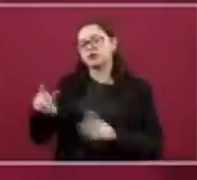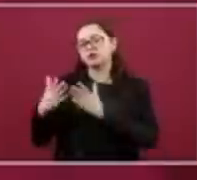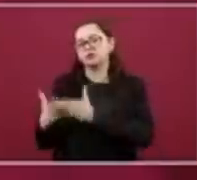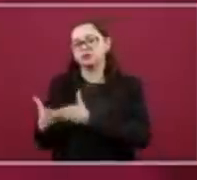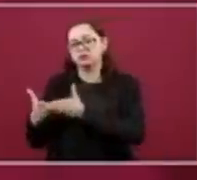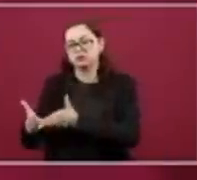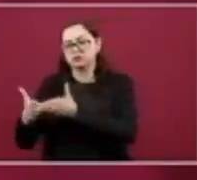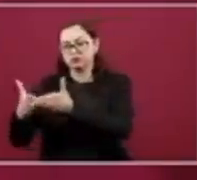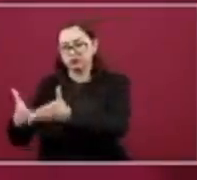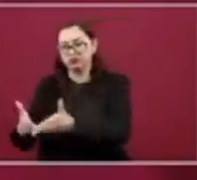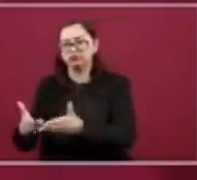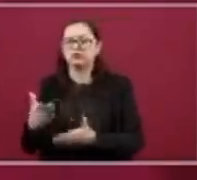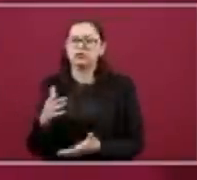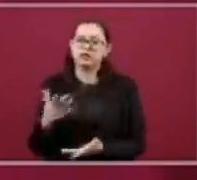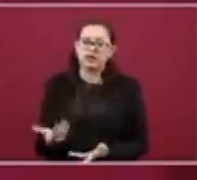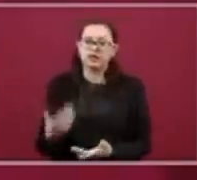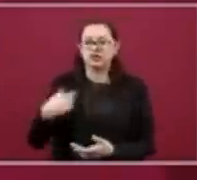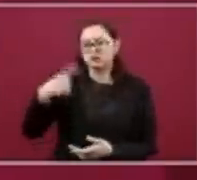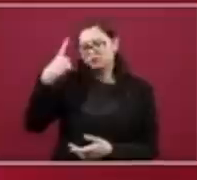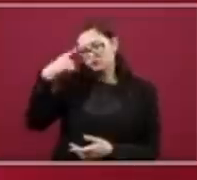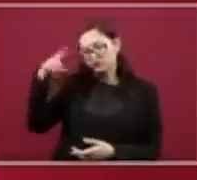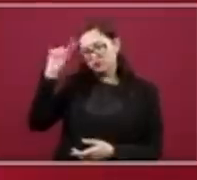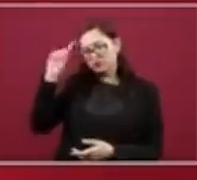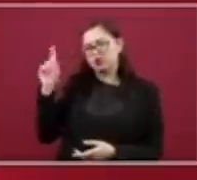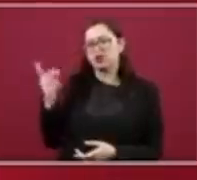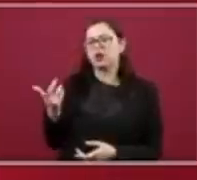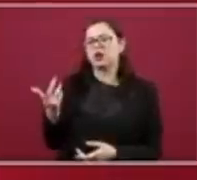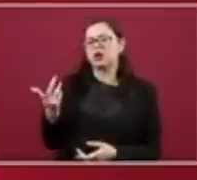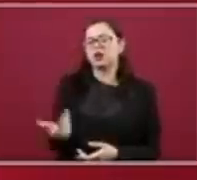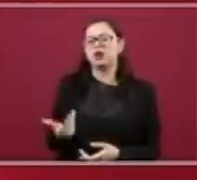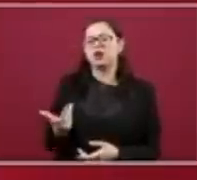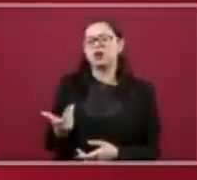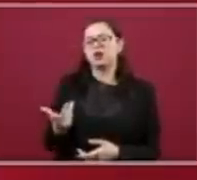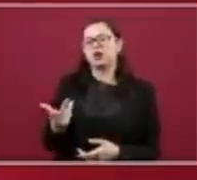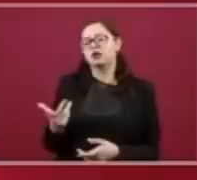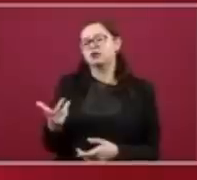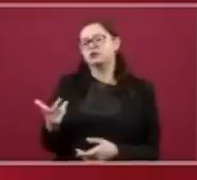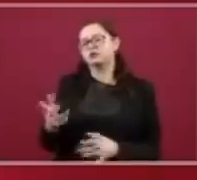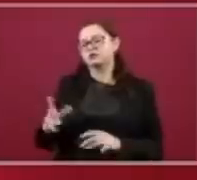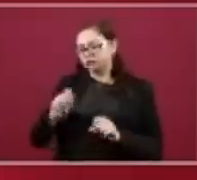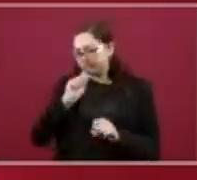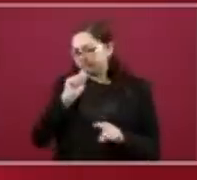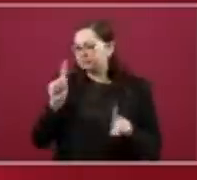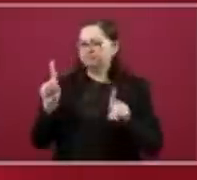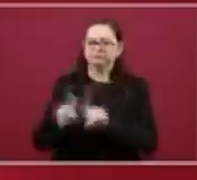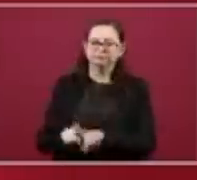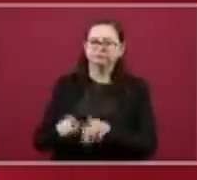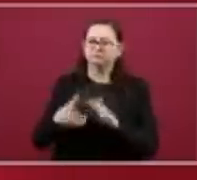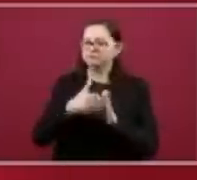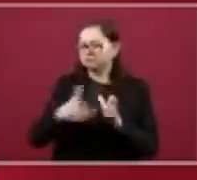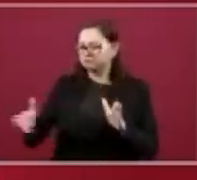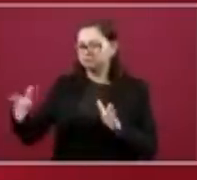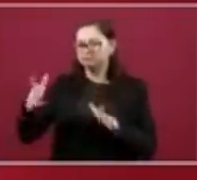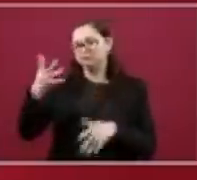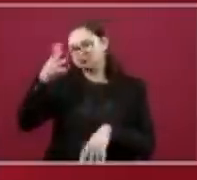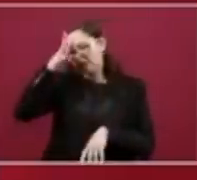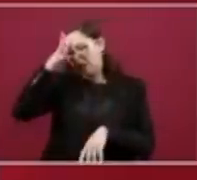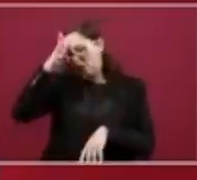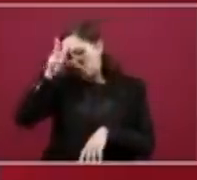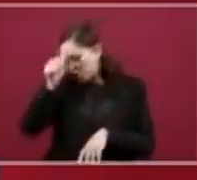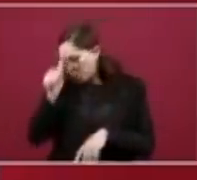marítimas vamos a intervenir la Armada. En las administraciones portuarias integrales también estamos viendo esos acuerdos